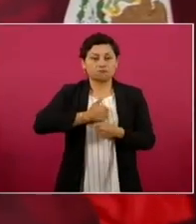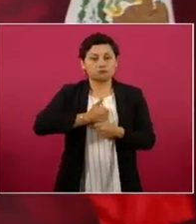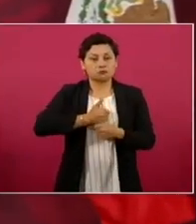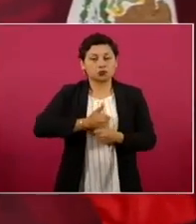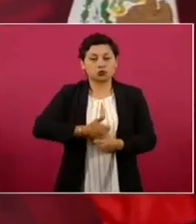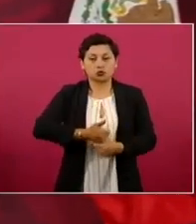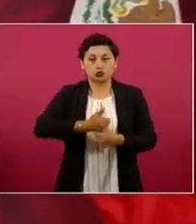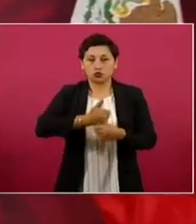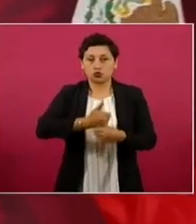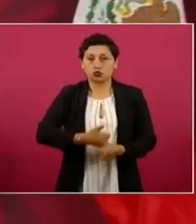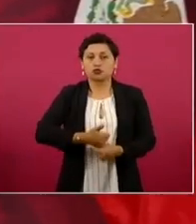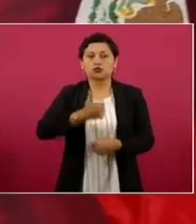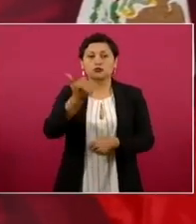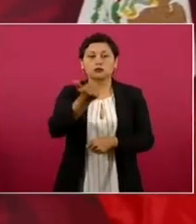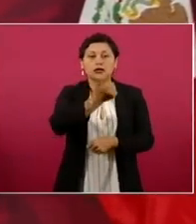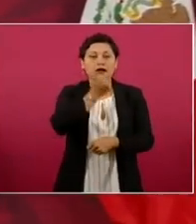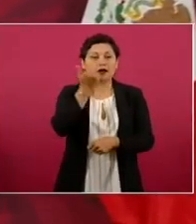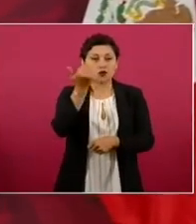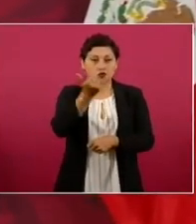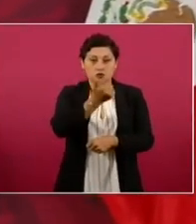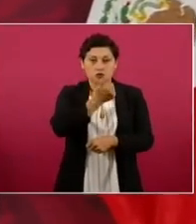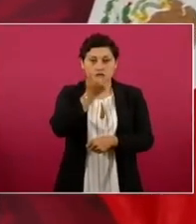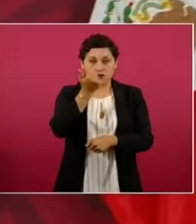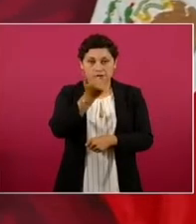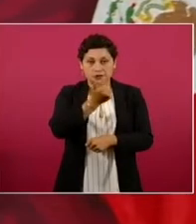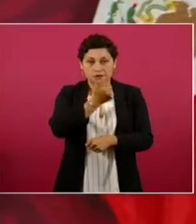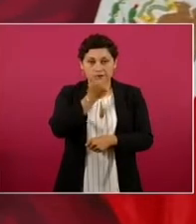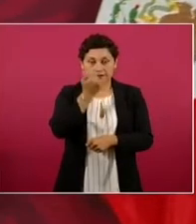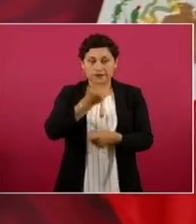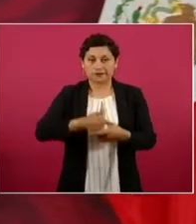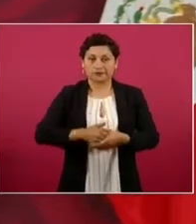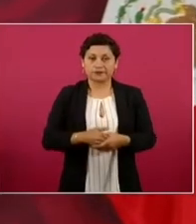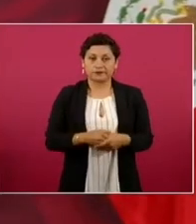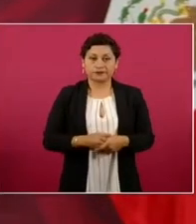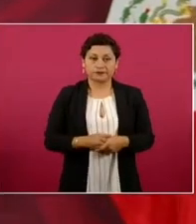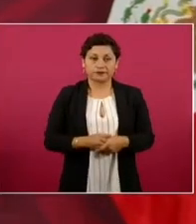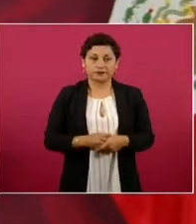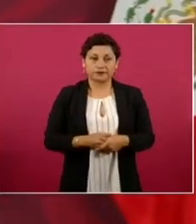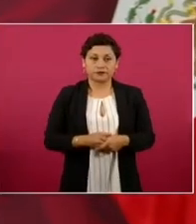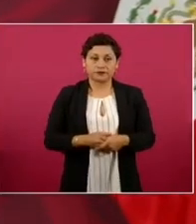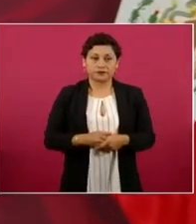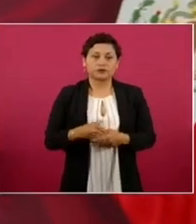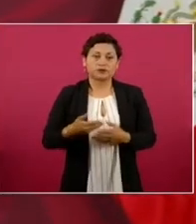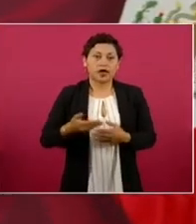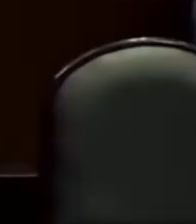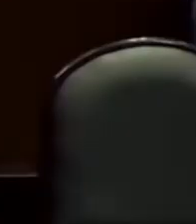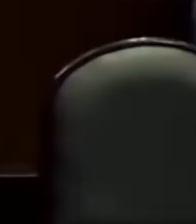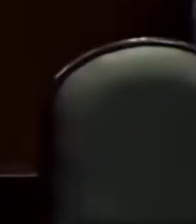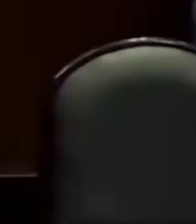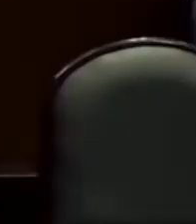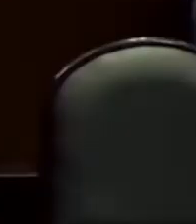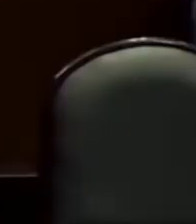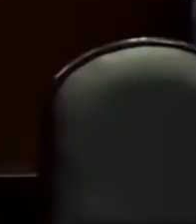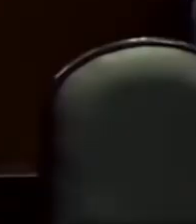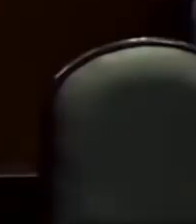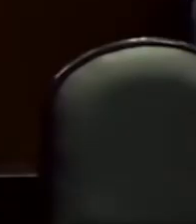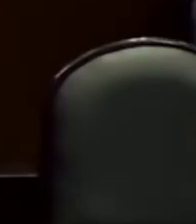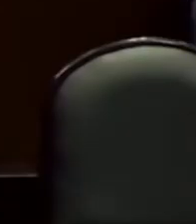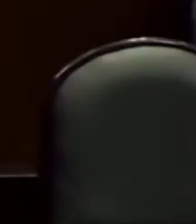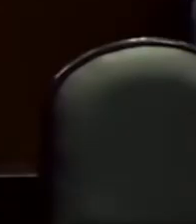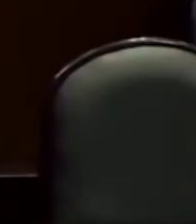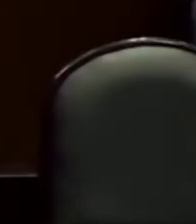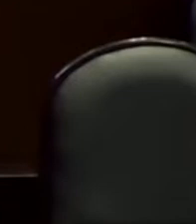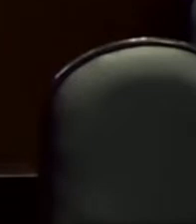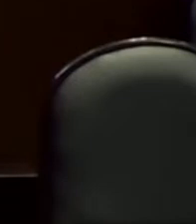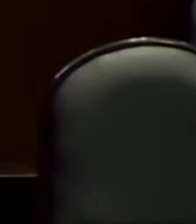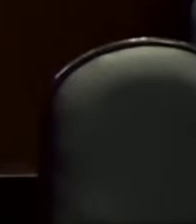para 2023 para organizar elecciones y para los partidos políticos que hizo el INE es un exceso